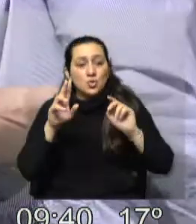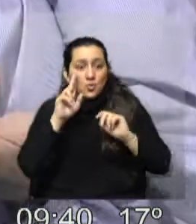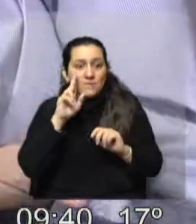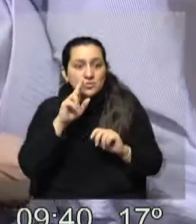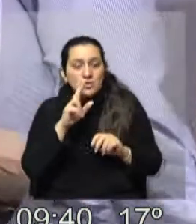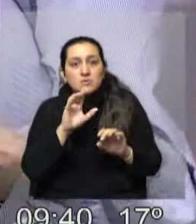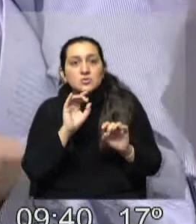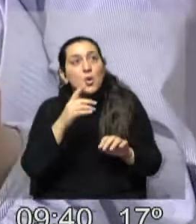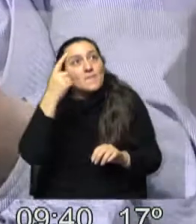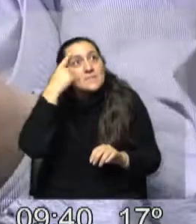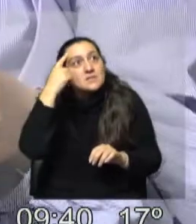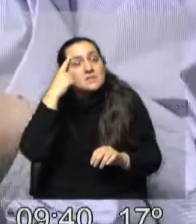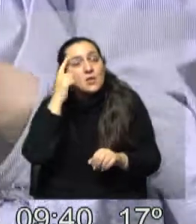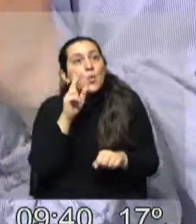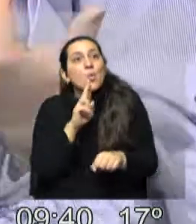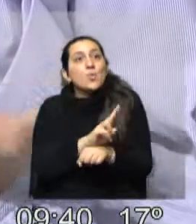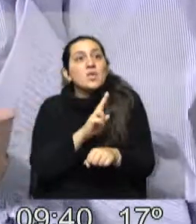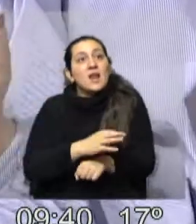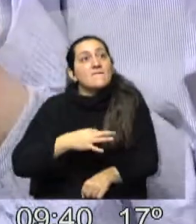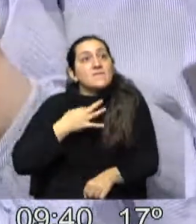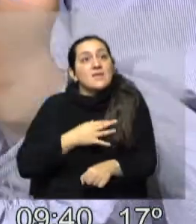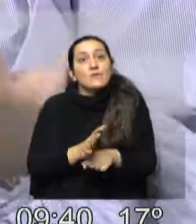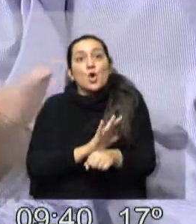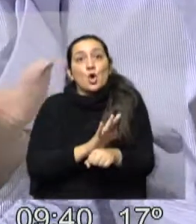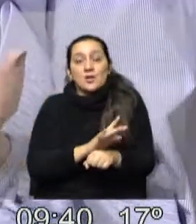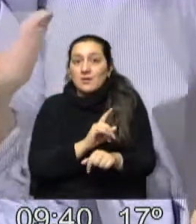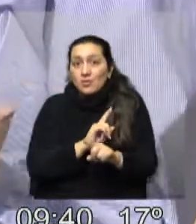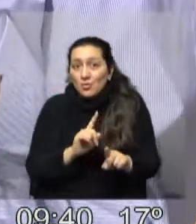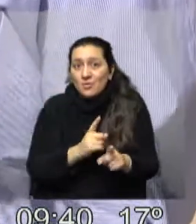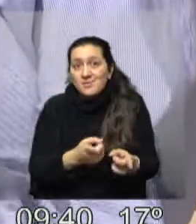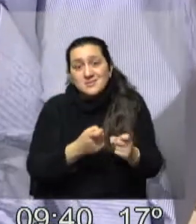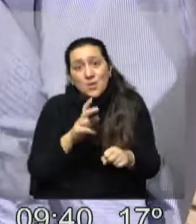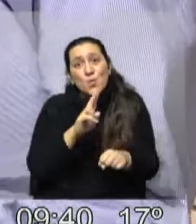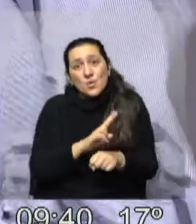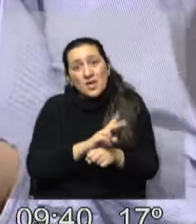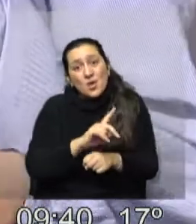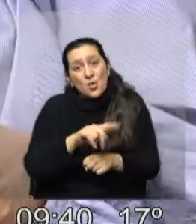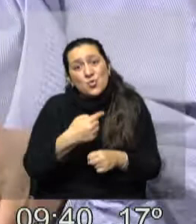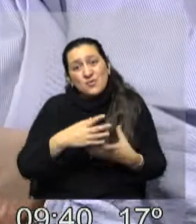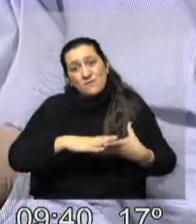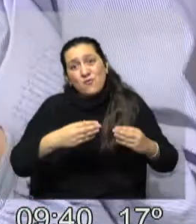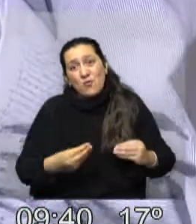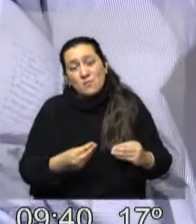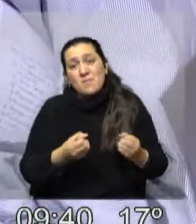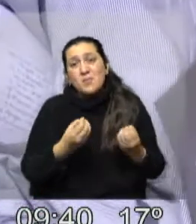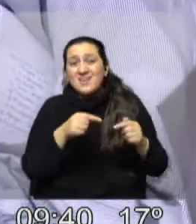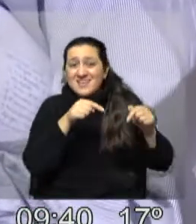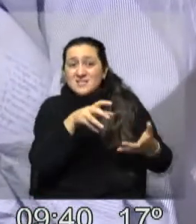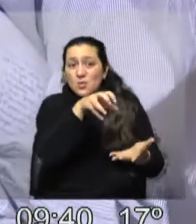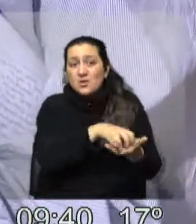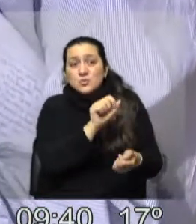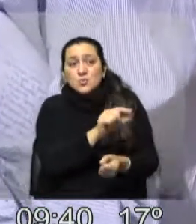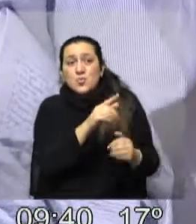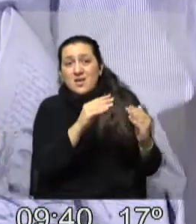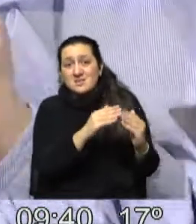solo piensa en cuidar la vida biológica y empiece a llevar adelante otro tipo de cuidados, porque ese lugar es la casa de ellos.